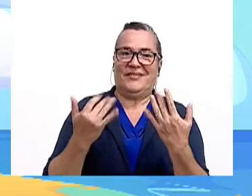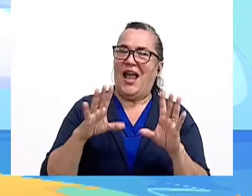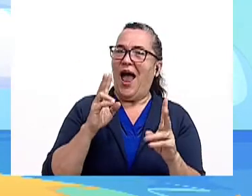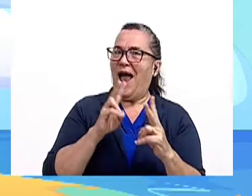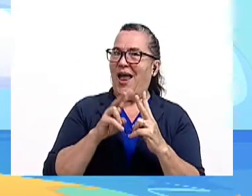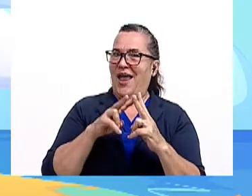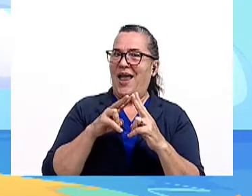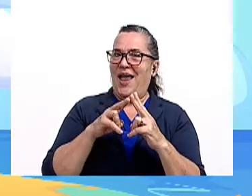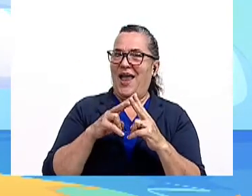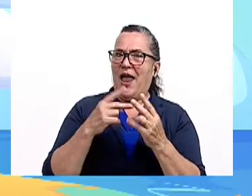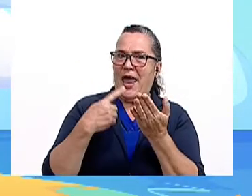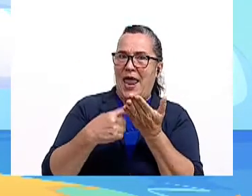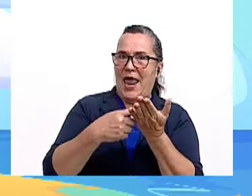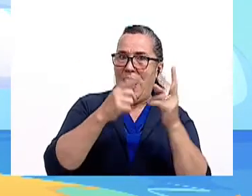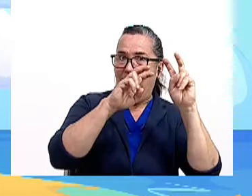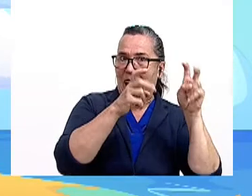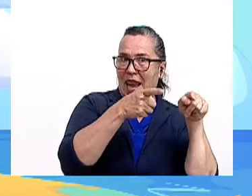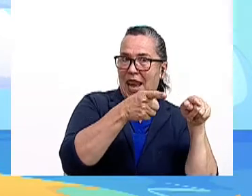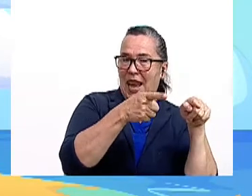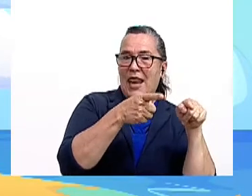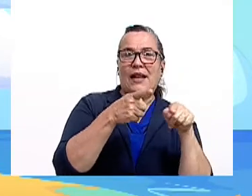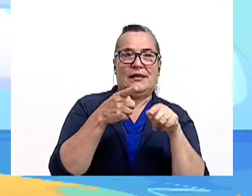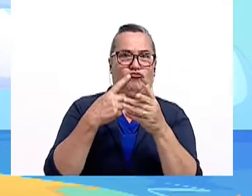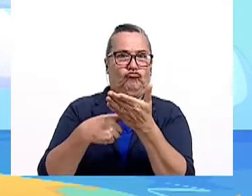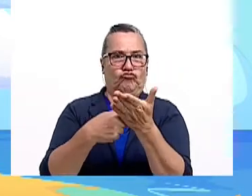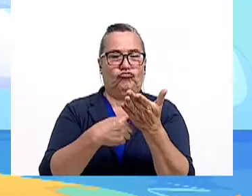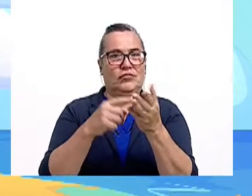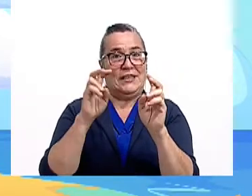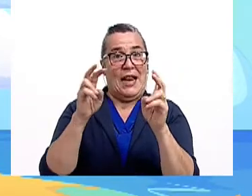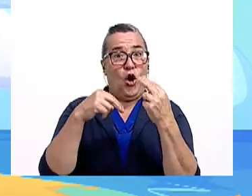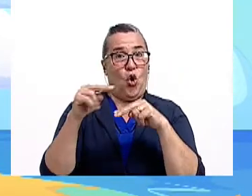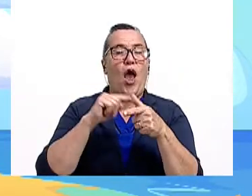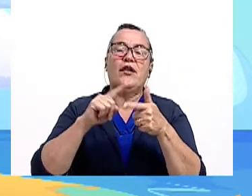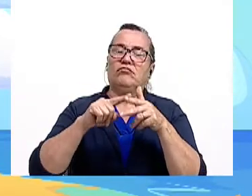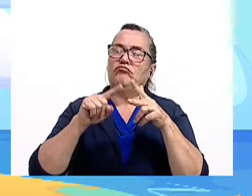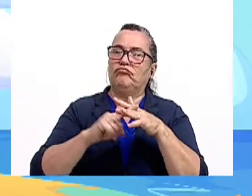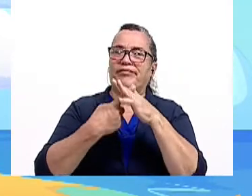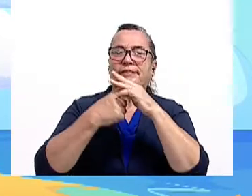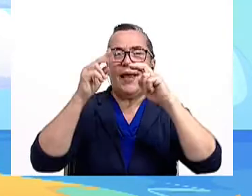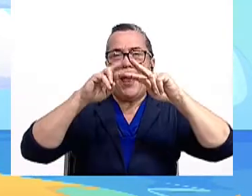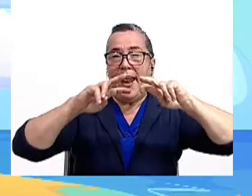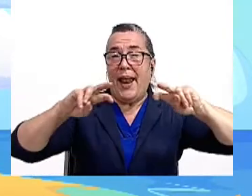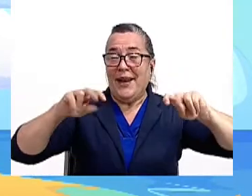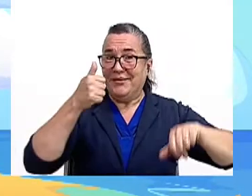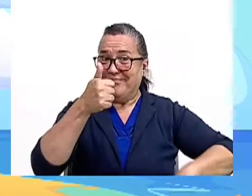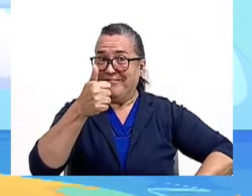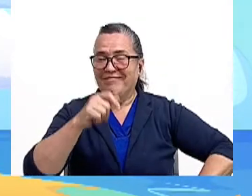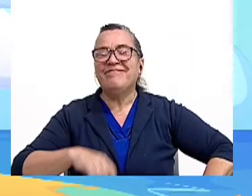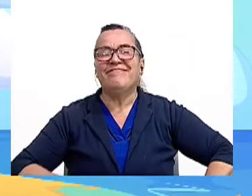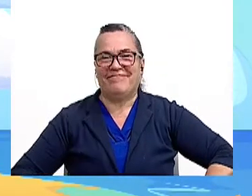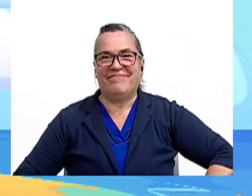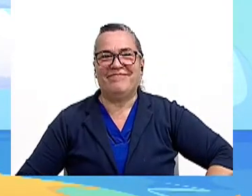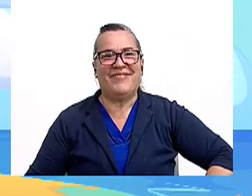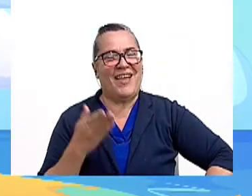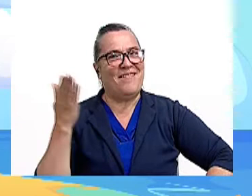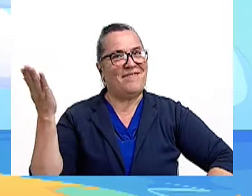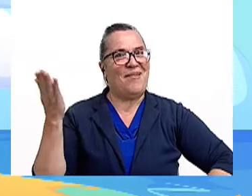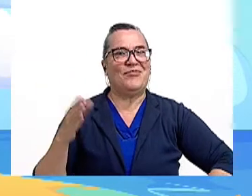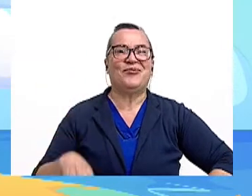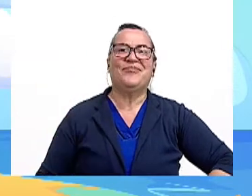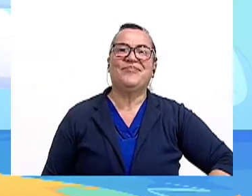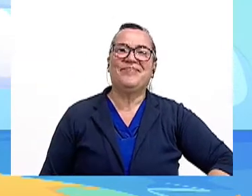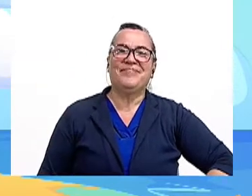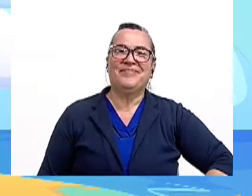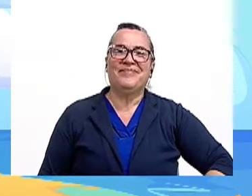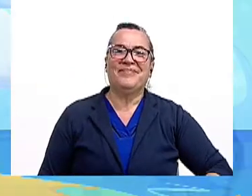conocen el argumento de esa novela, podemos empezar a analizarla. ¿Les parece? Bueno, pues vamos a la